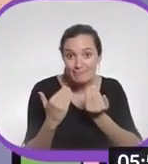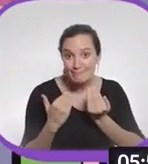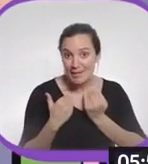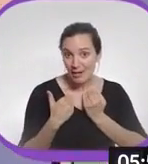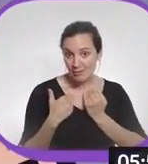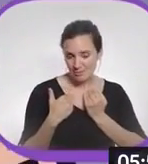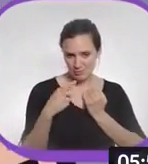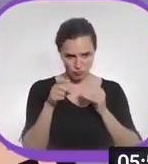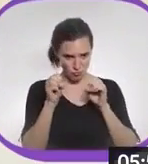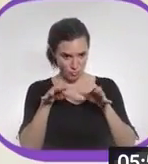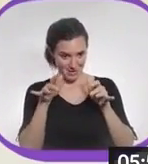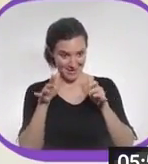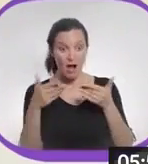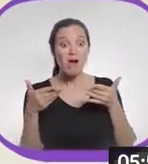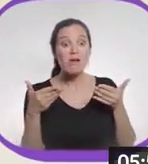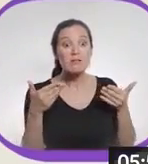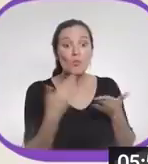eres mágico, ¡pruébalo!